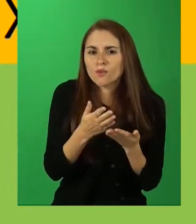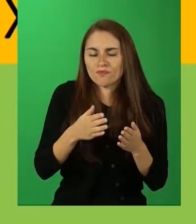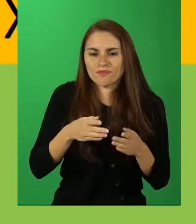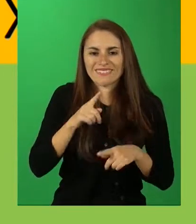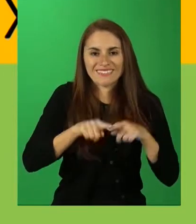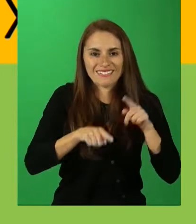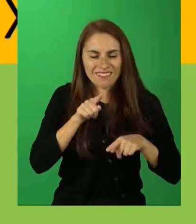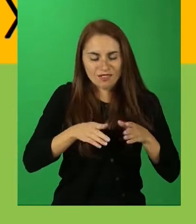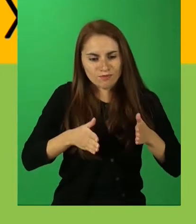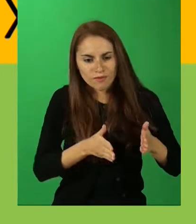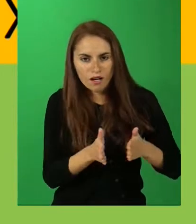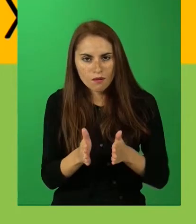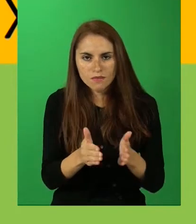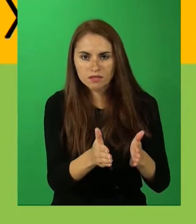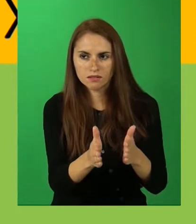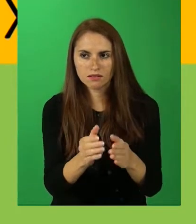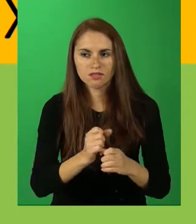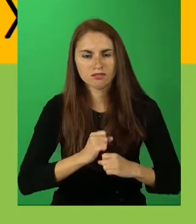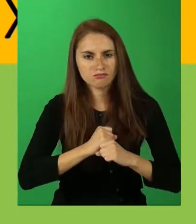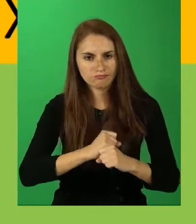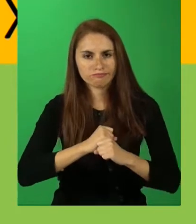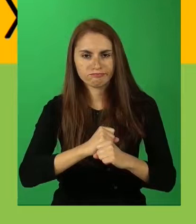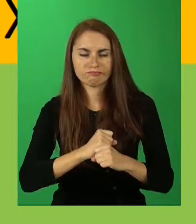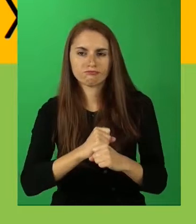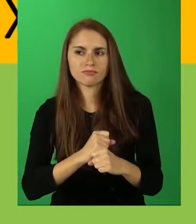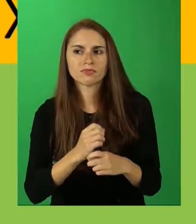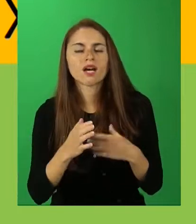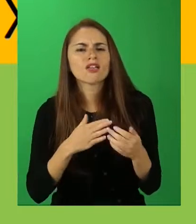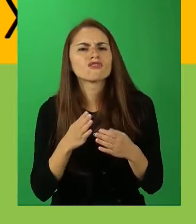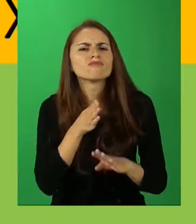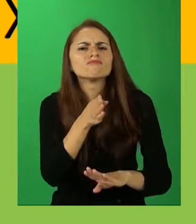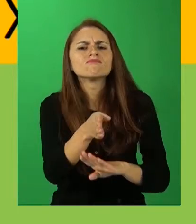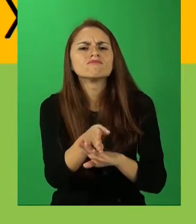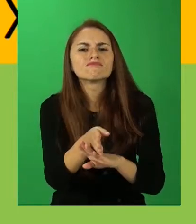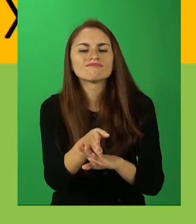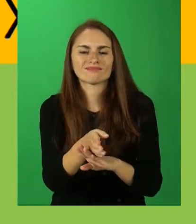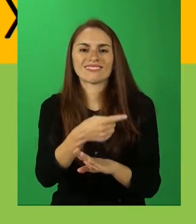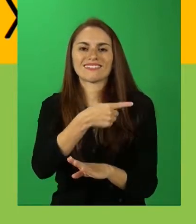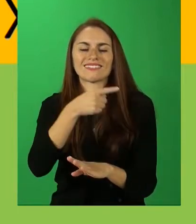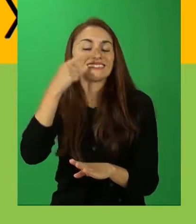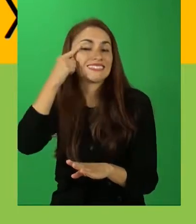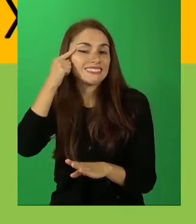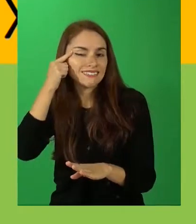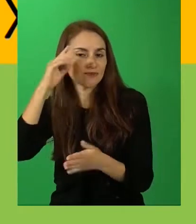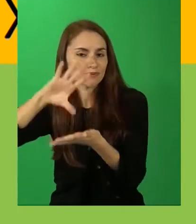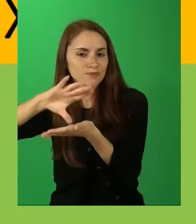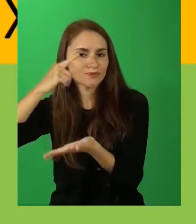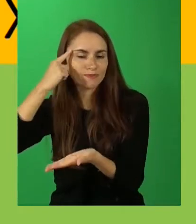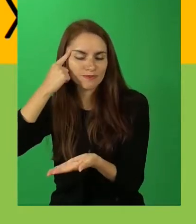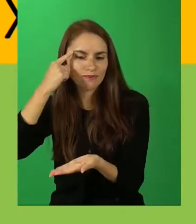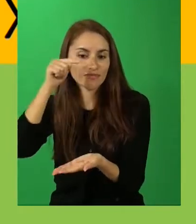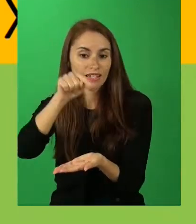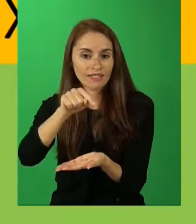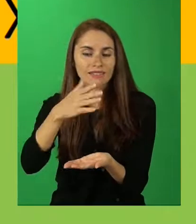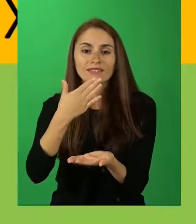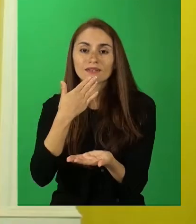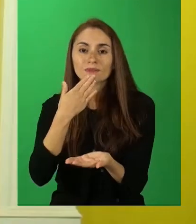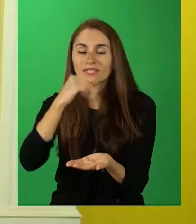por tierra, los viajes en Europa. ¿Y a dónde iban? A China y a